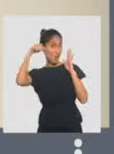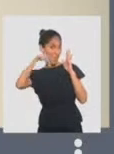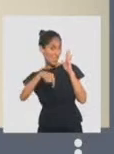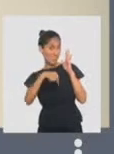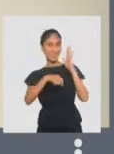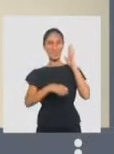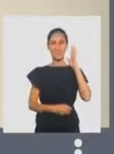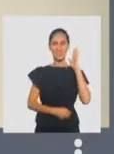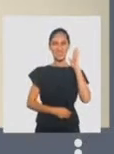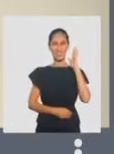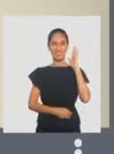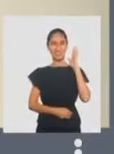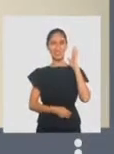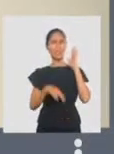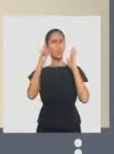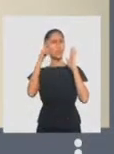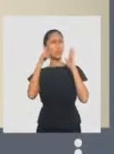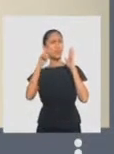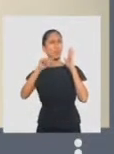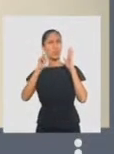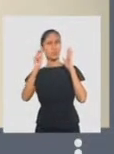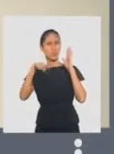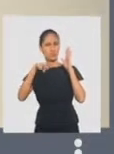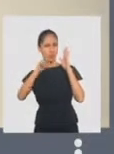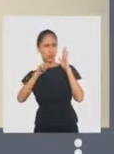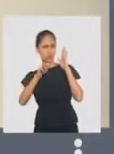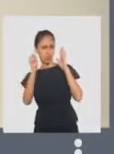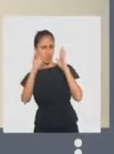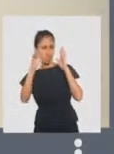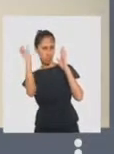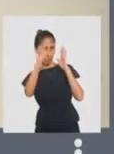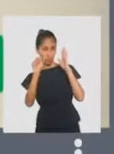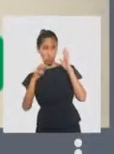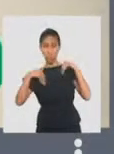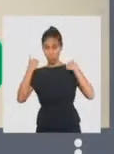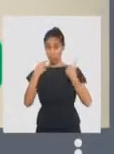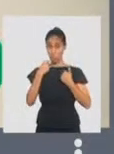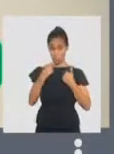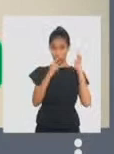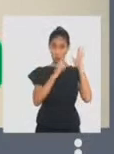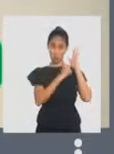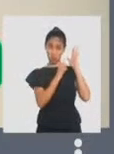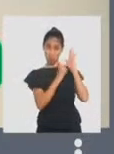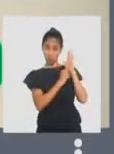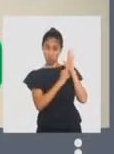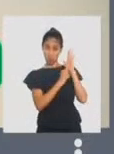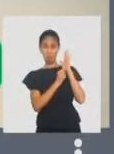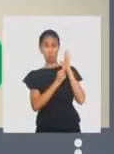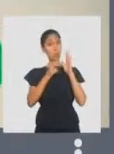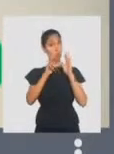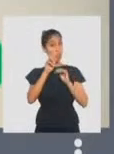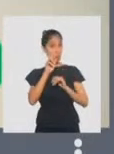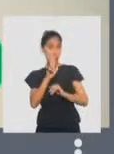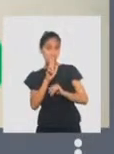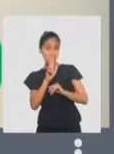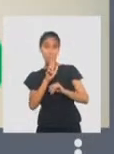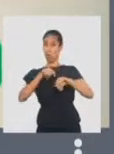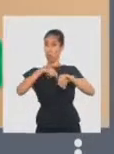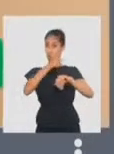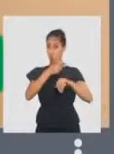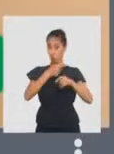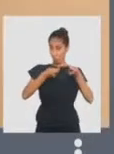call now. Claro, call now. Miss González, ¿podría decir rent 3 hours and get one for